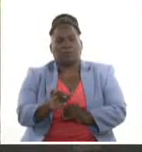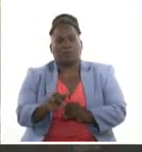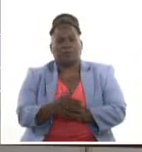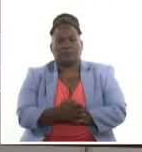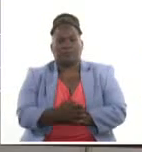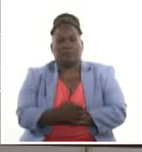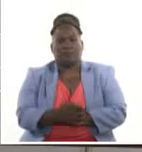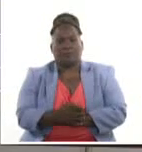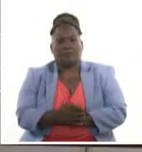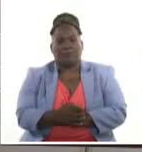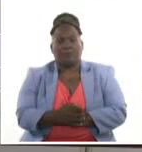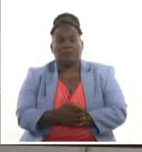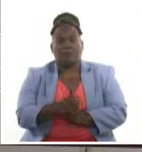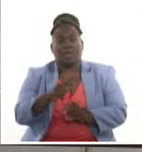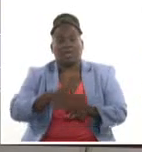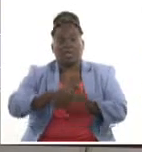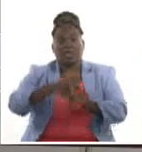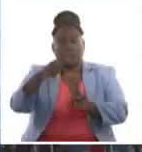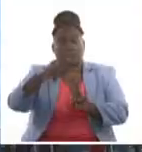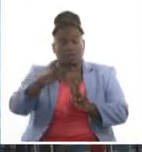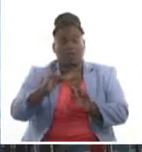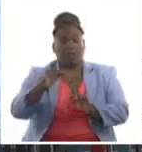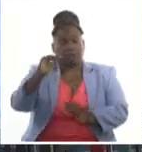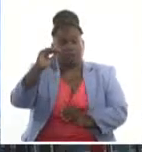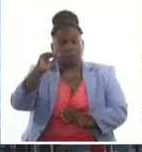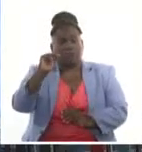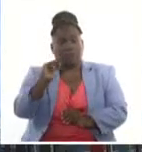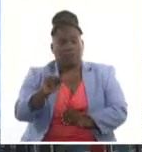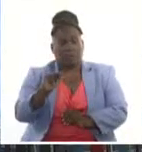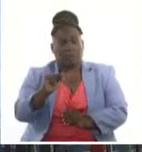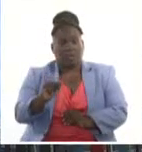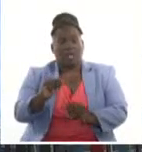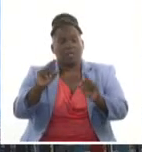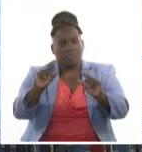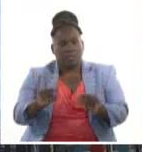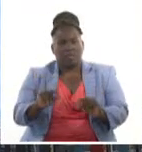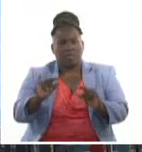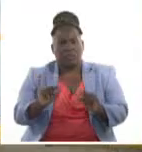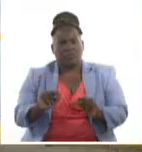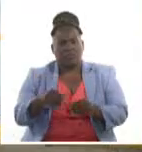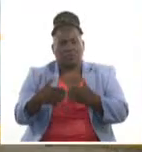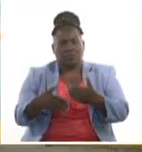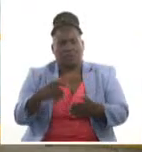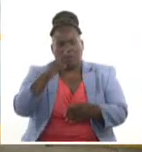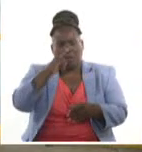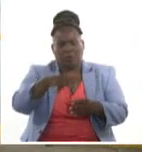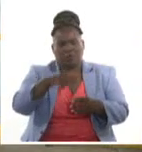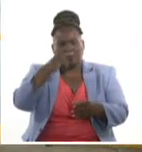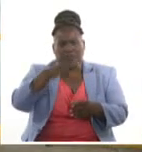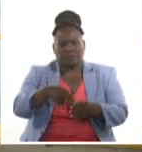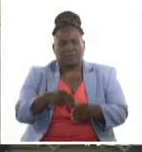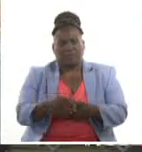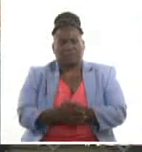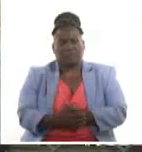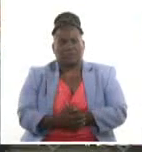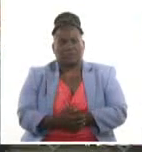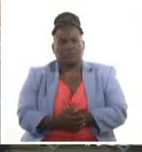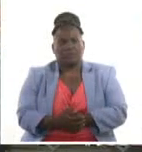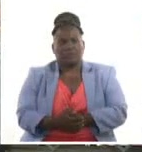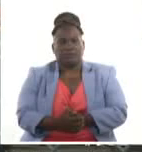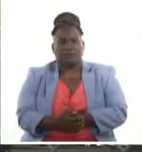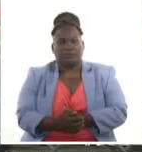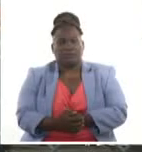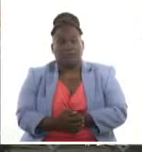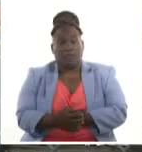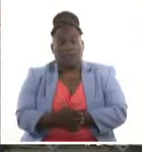que las temperaturas han subido, la afectación, la tendencia ha sido a la disminución, aunque todavía siguen siendo las afectaciones elevadas, pero menor que en